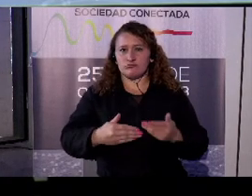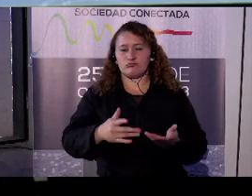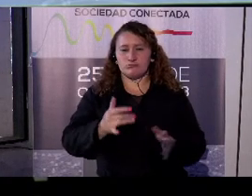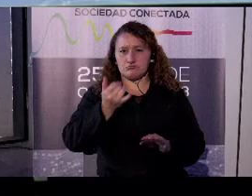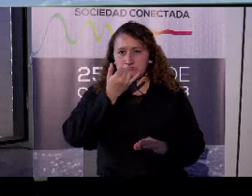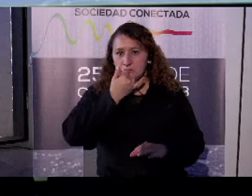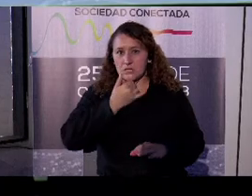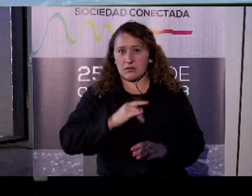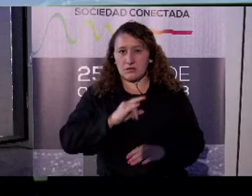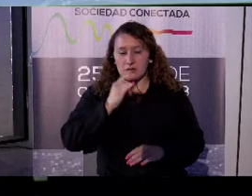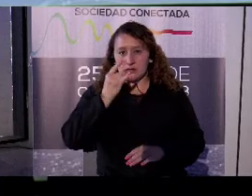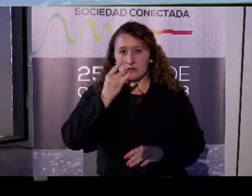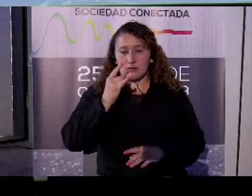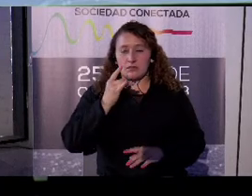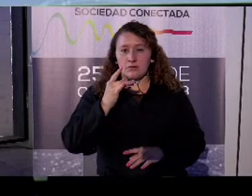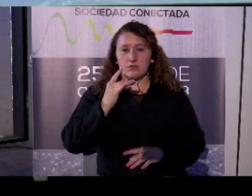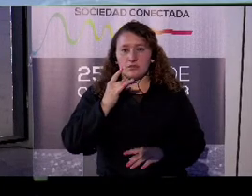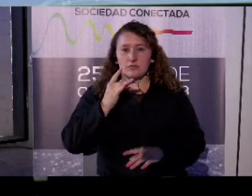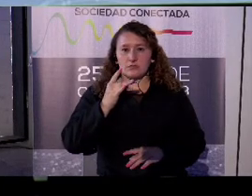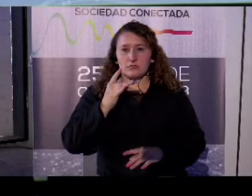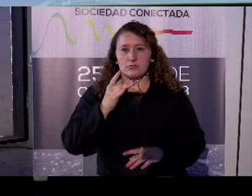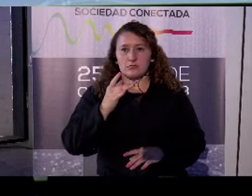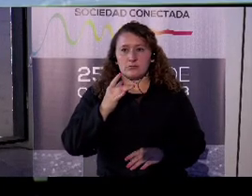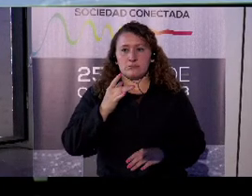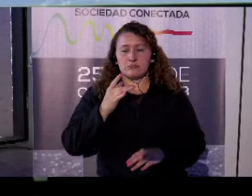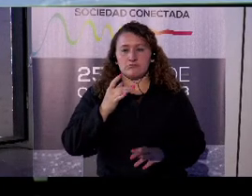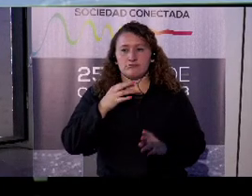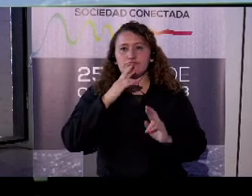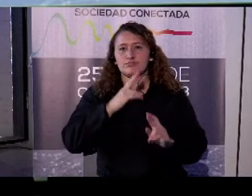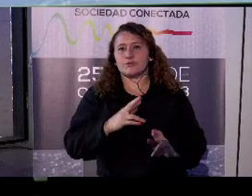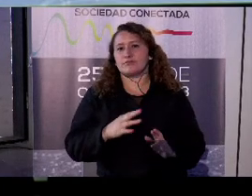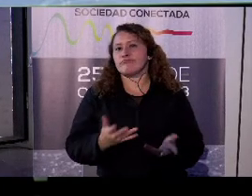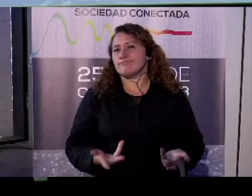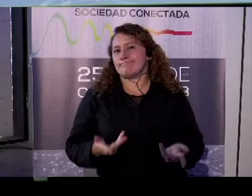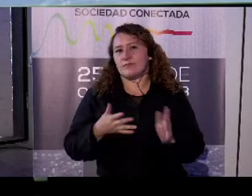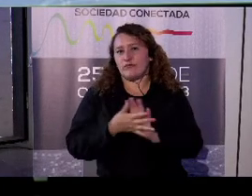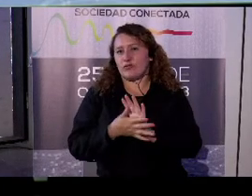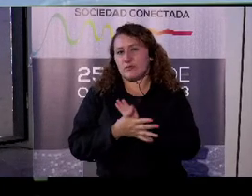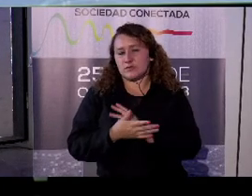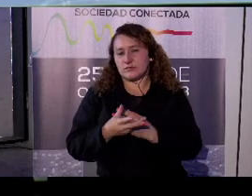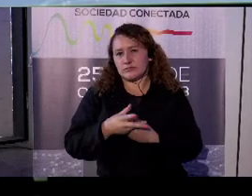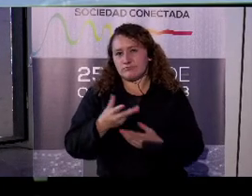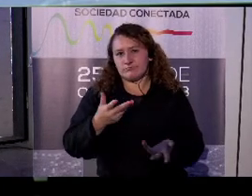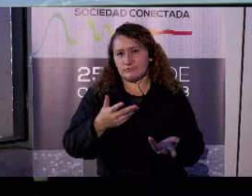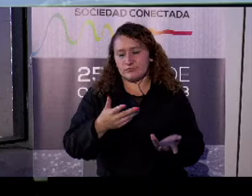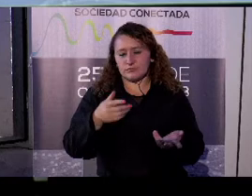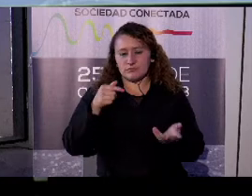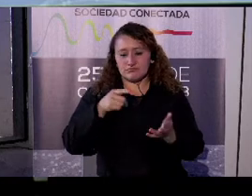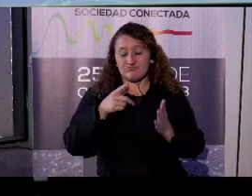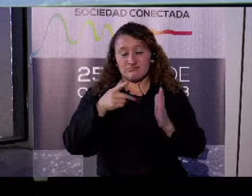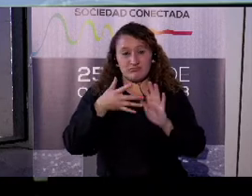error y como resultado pues obtenemos datos que no son válidos